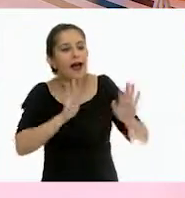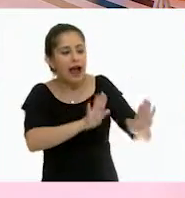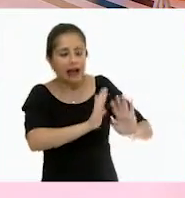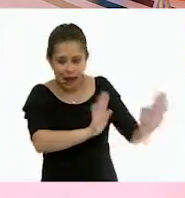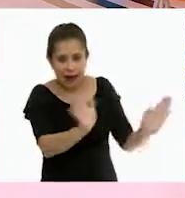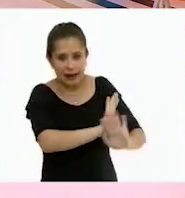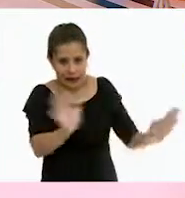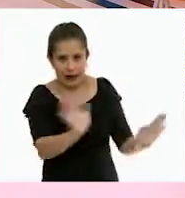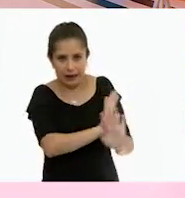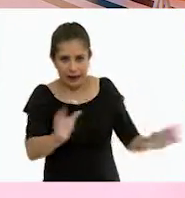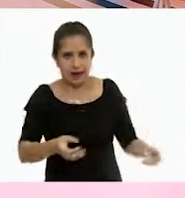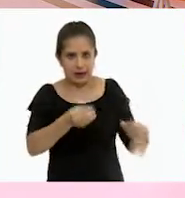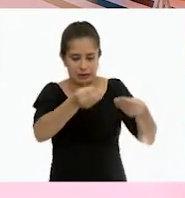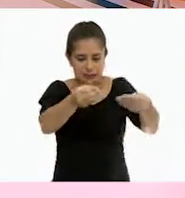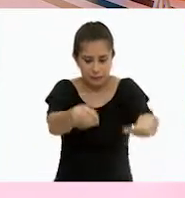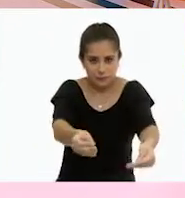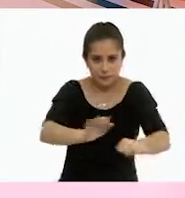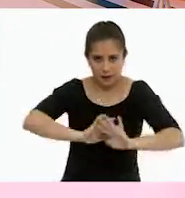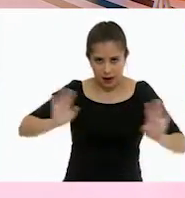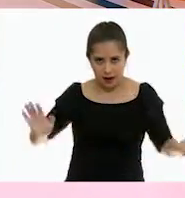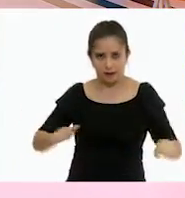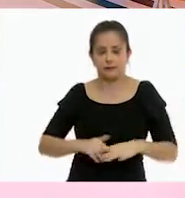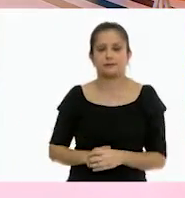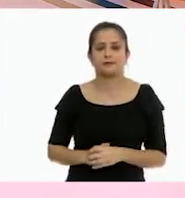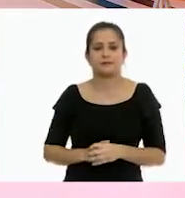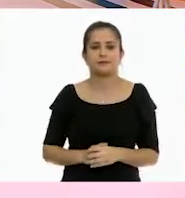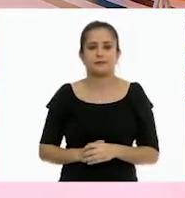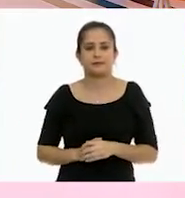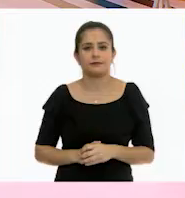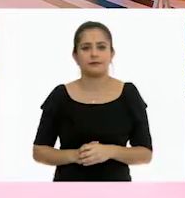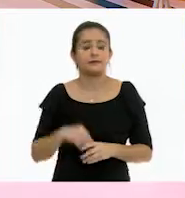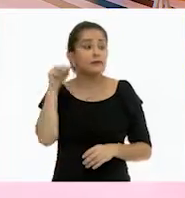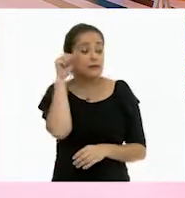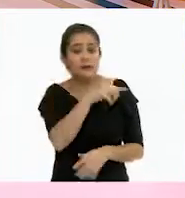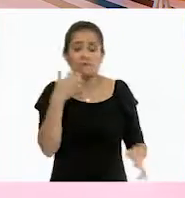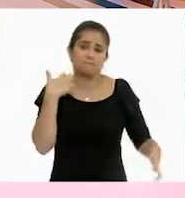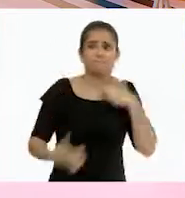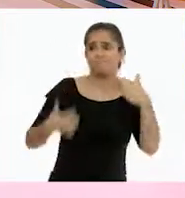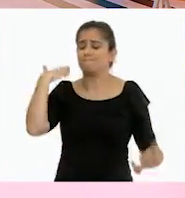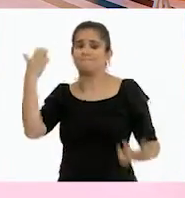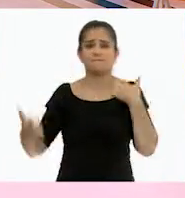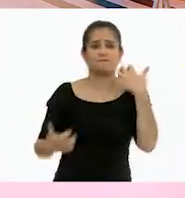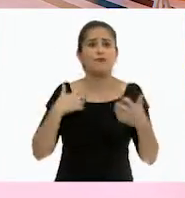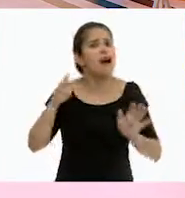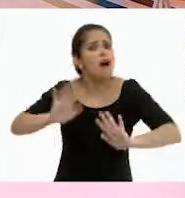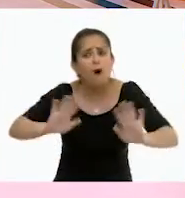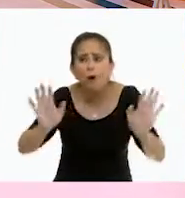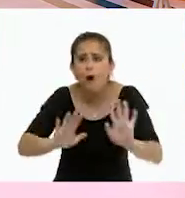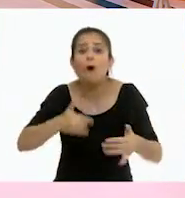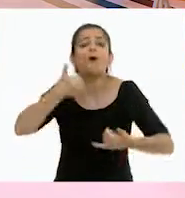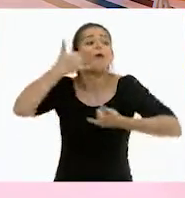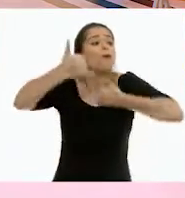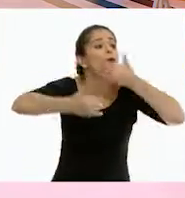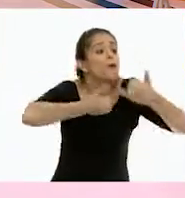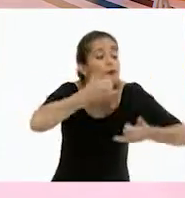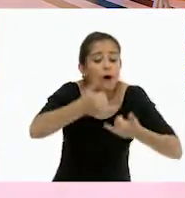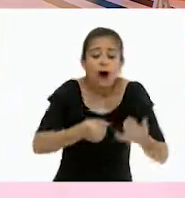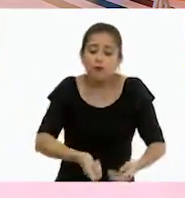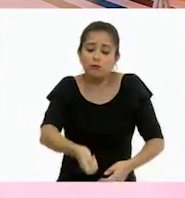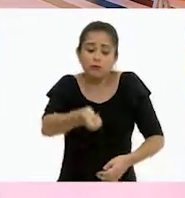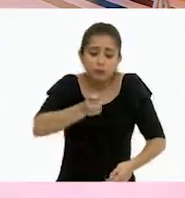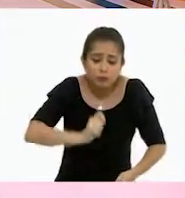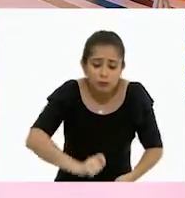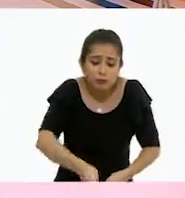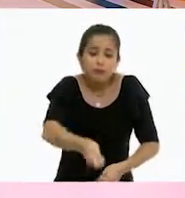intentes. Mira, vamos a dejar nuestros valeros. No se trata de que te enojes. Es un juego. Y esto, con este juego